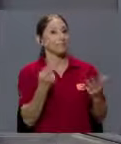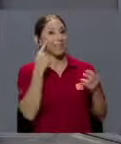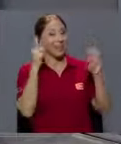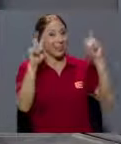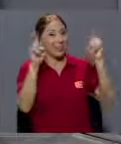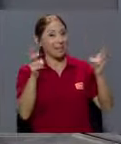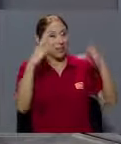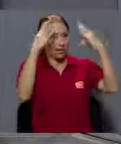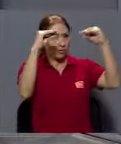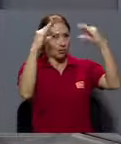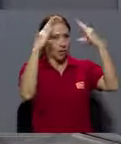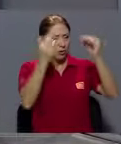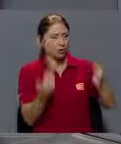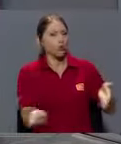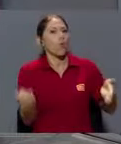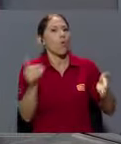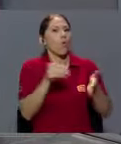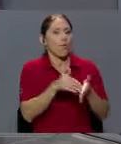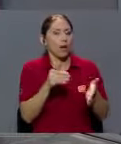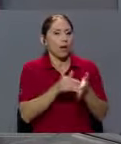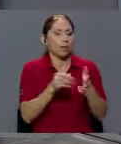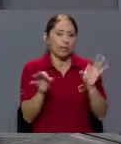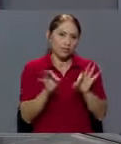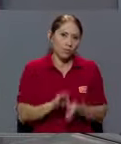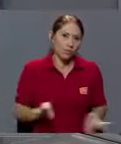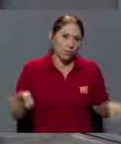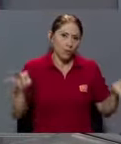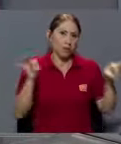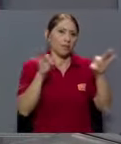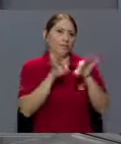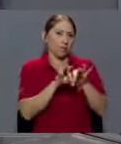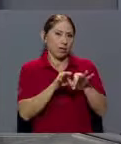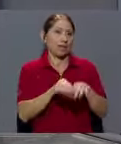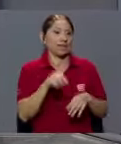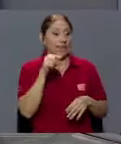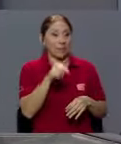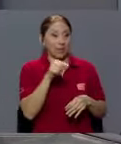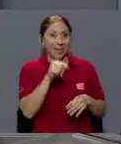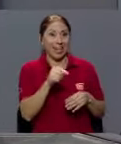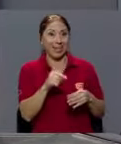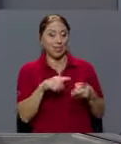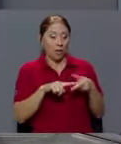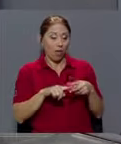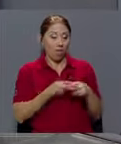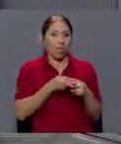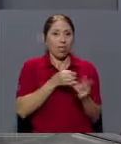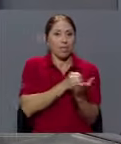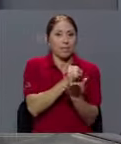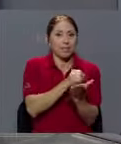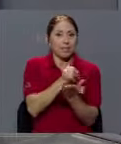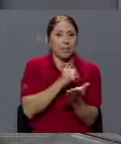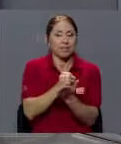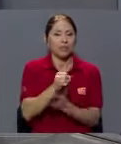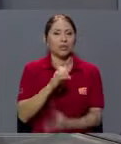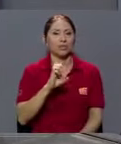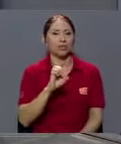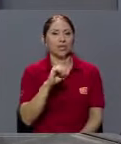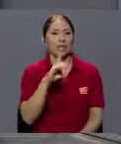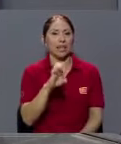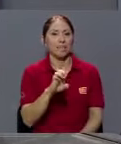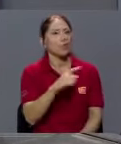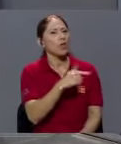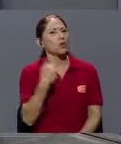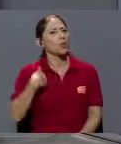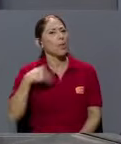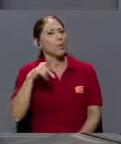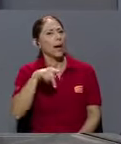Retomemos el tema de los datos, porque es muy importante, porque es lo que ha dado pie a esta investigación del CIDE también. Pero, don